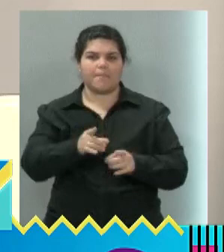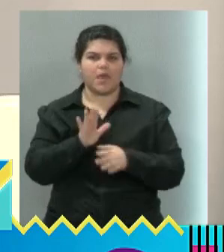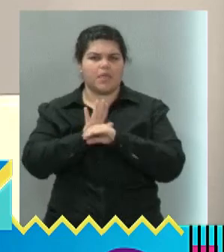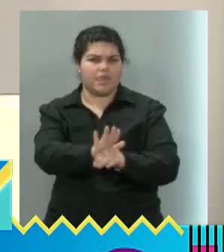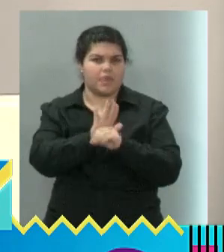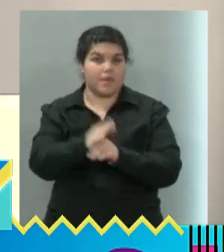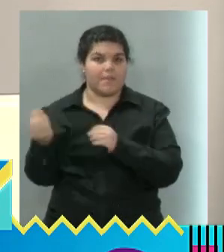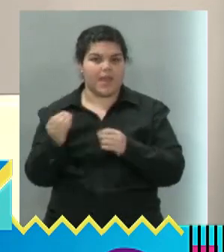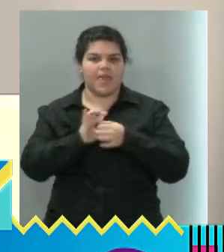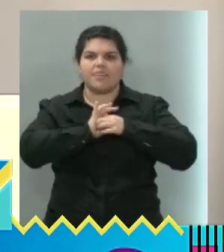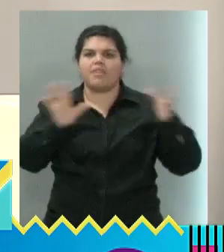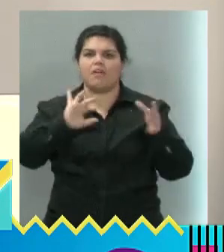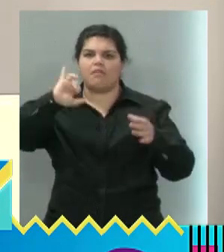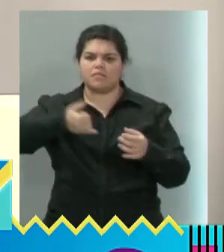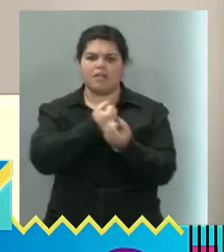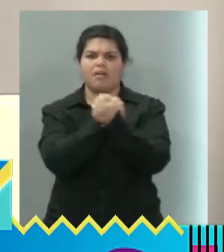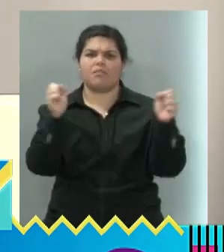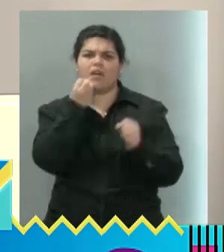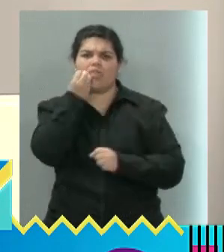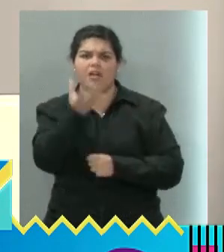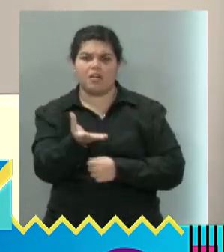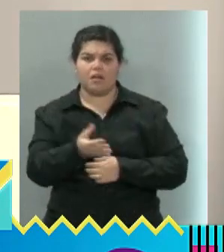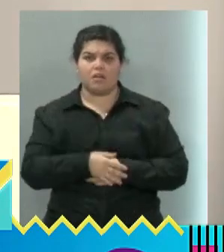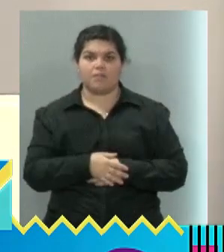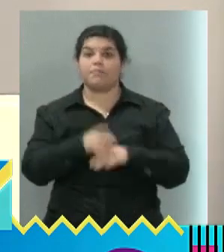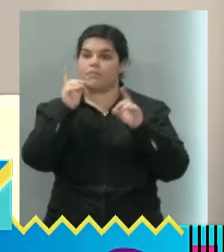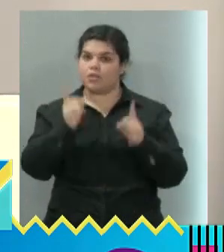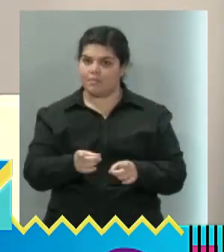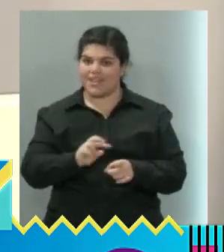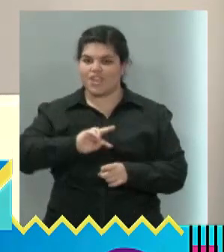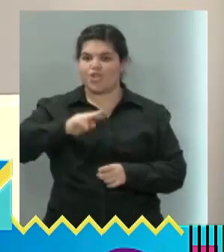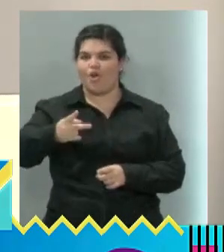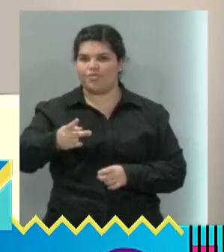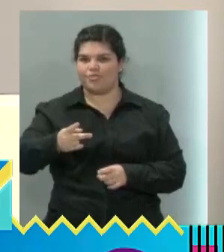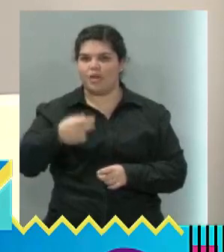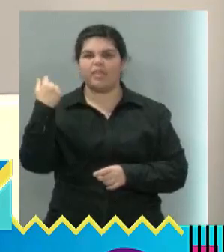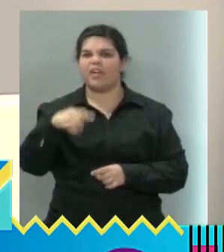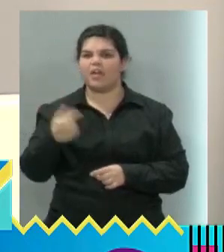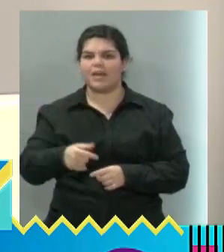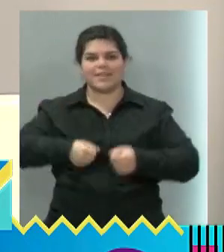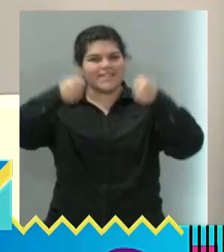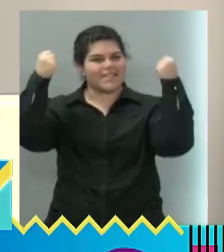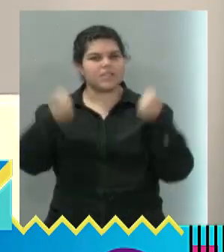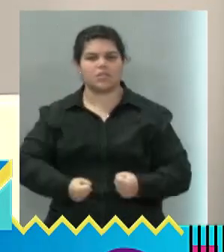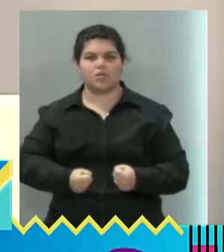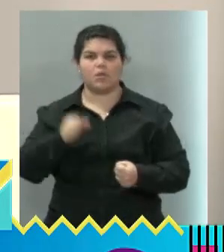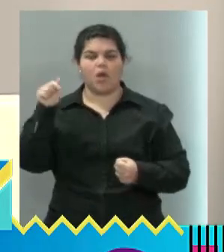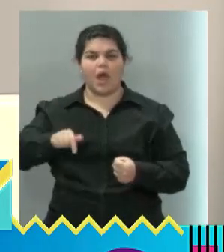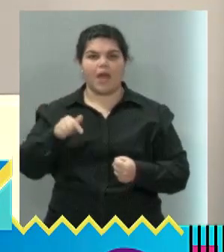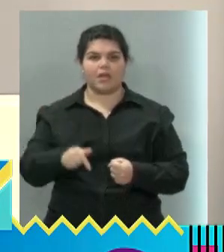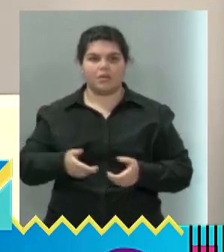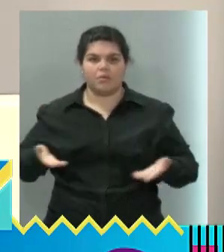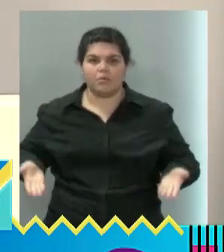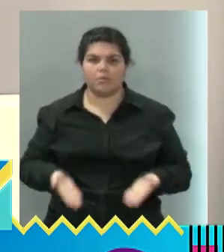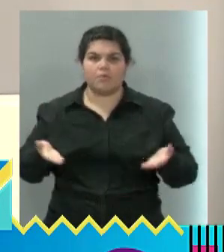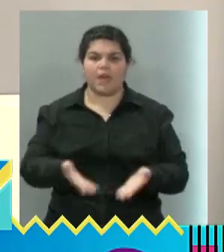de la independencia. Pero a su vez pone el segundo paso, que es la consolidación de la independencia mediante el sostenimiento